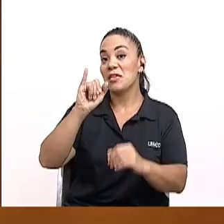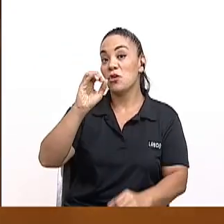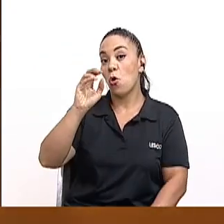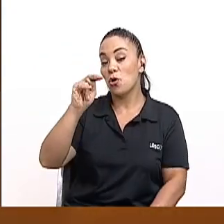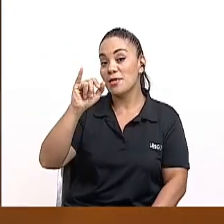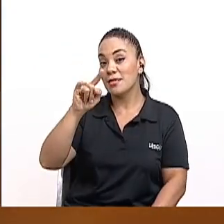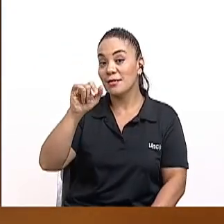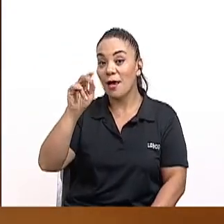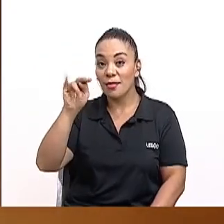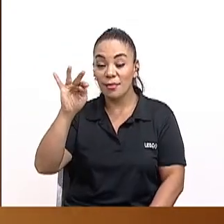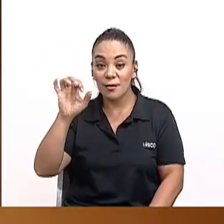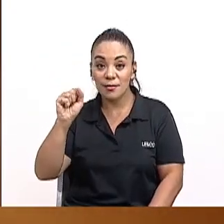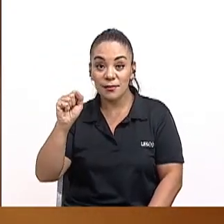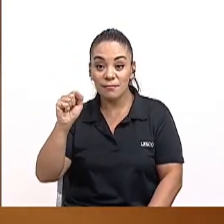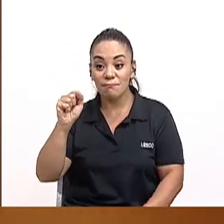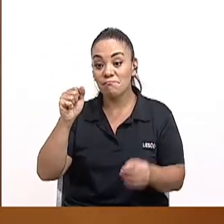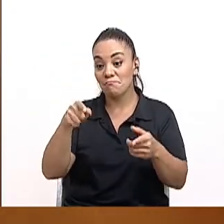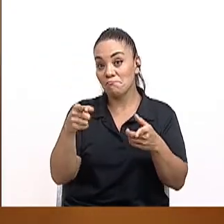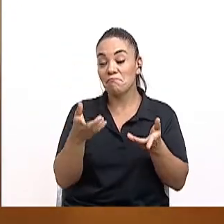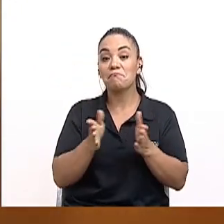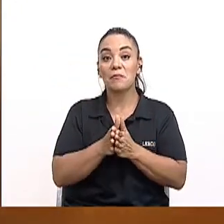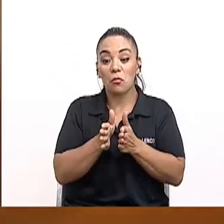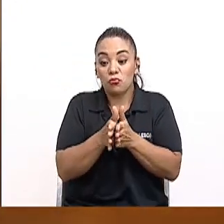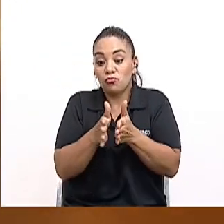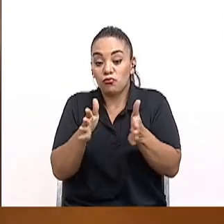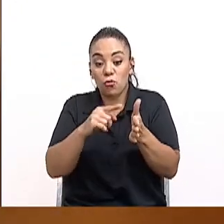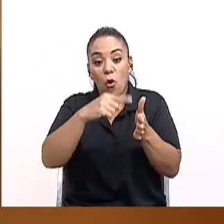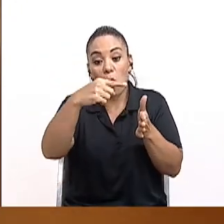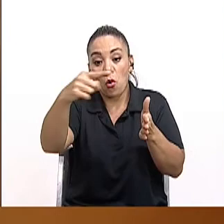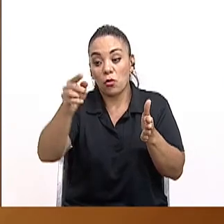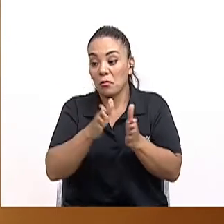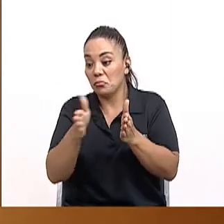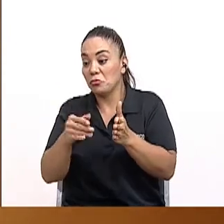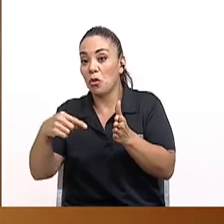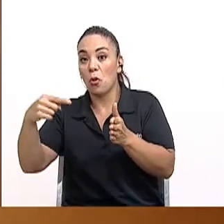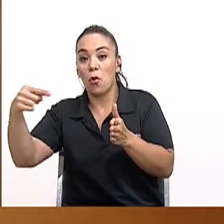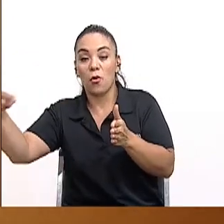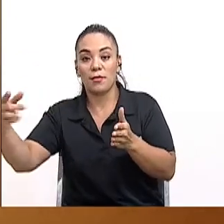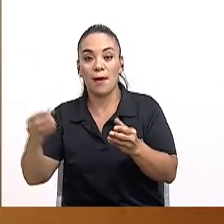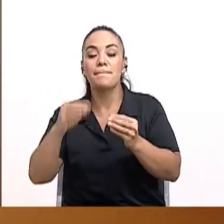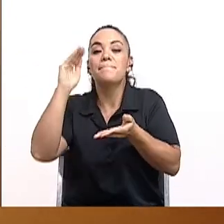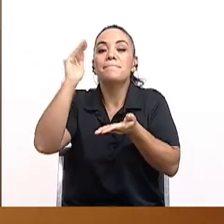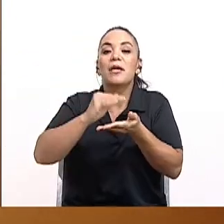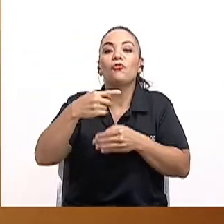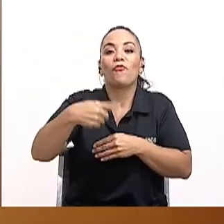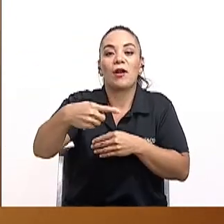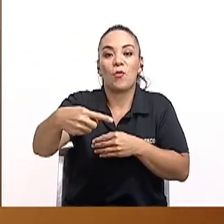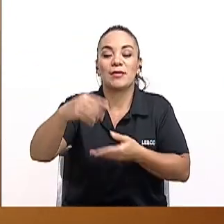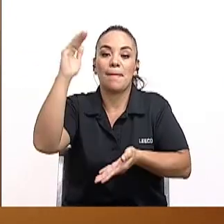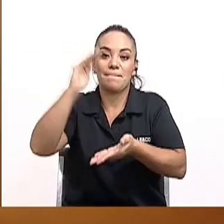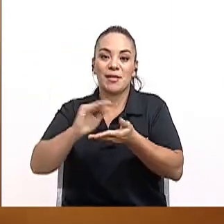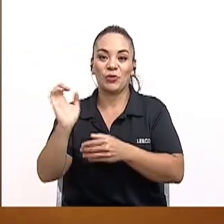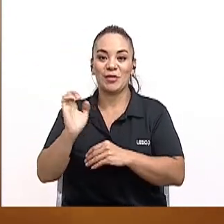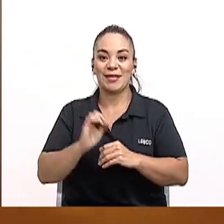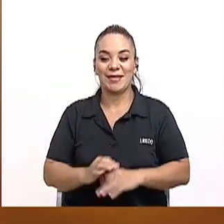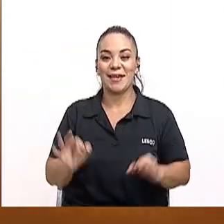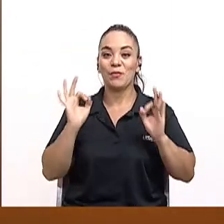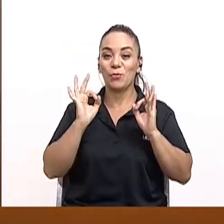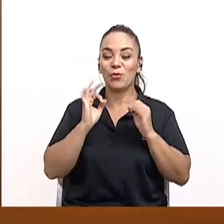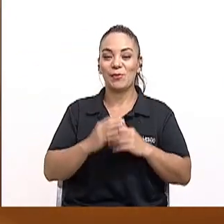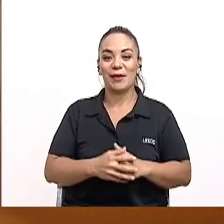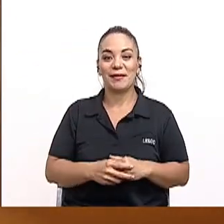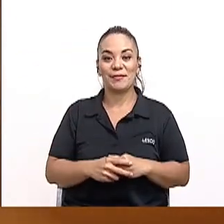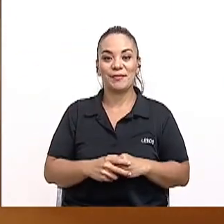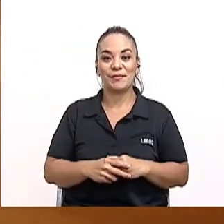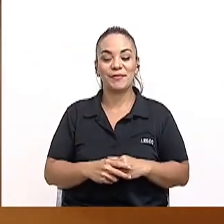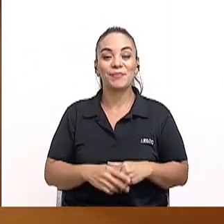longitud de onda entre ellas es bastante amplia, por lo tanto, menos frecuencia y menos energía. Muy bien. Bueno,